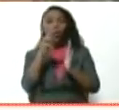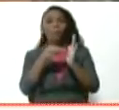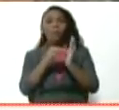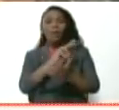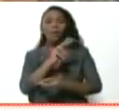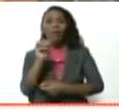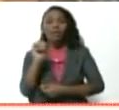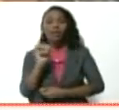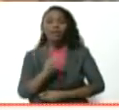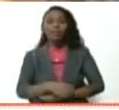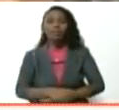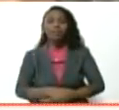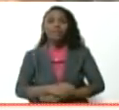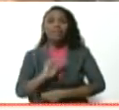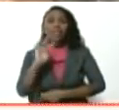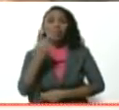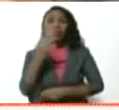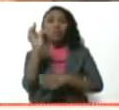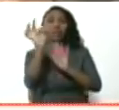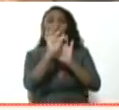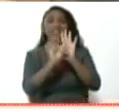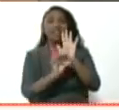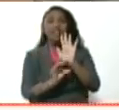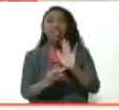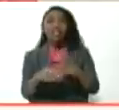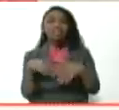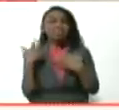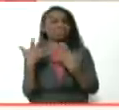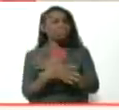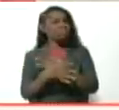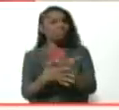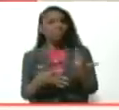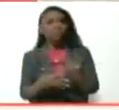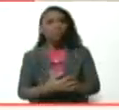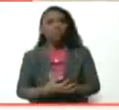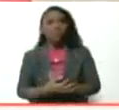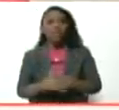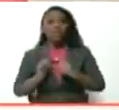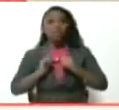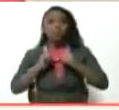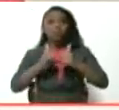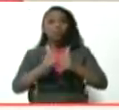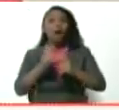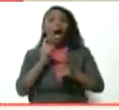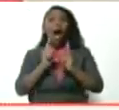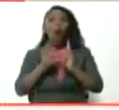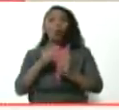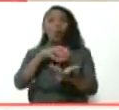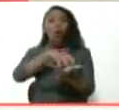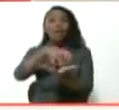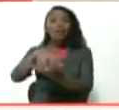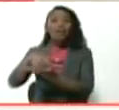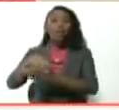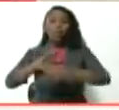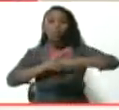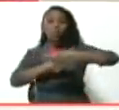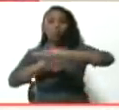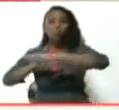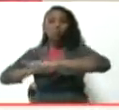año 2020, la segunda fase, que consiste y se inició en algunos estados con llamados